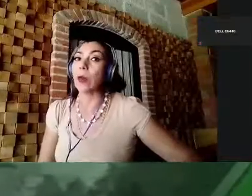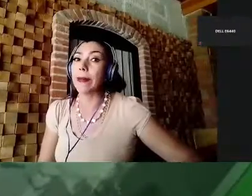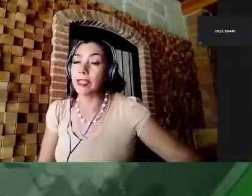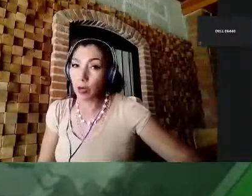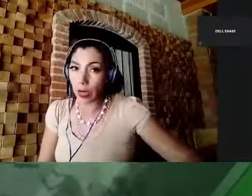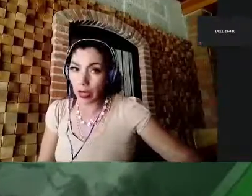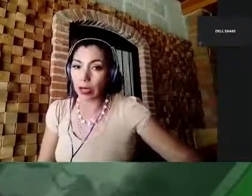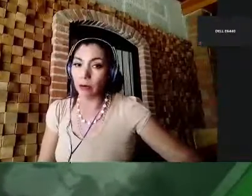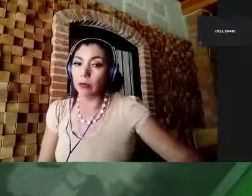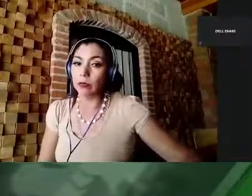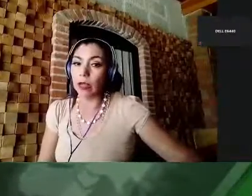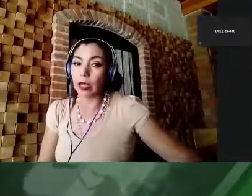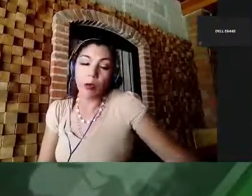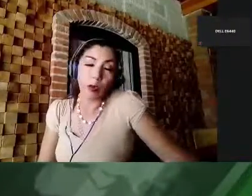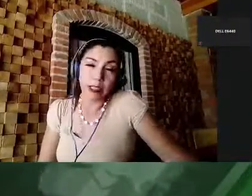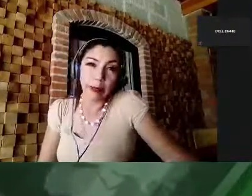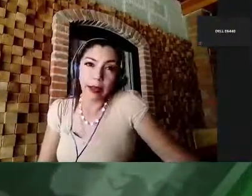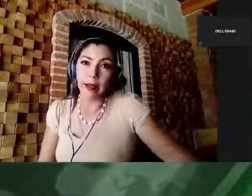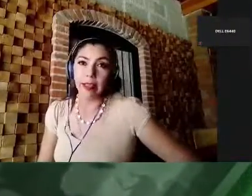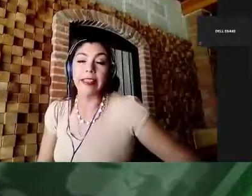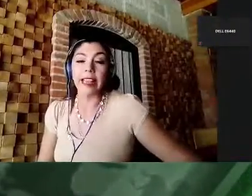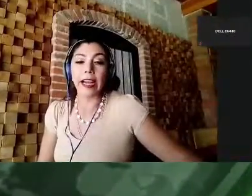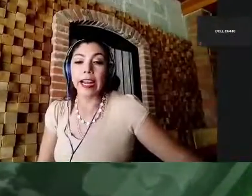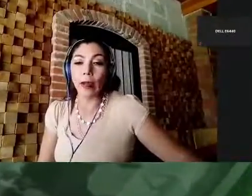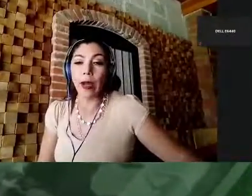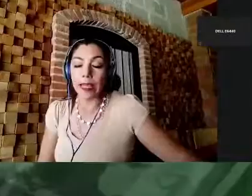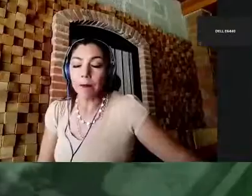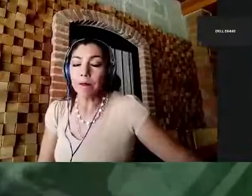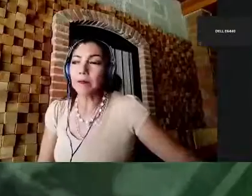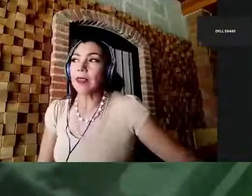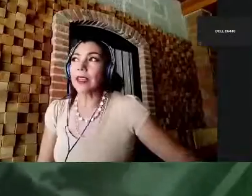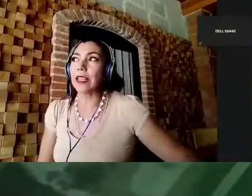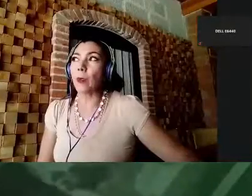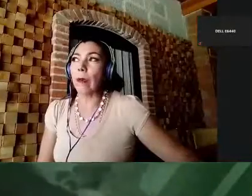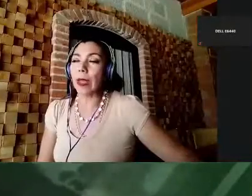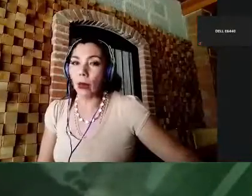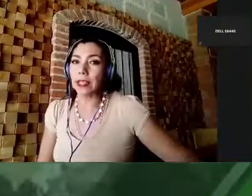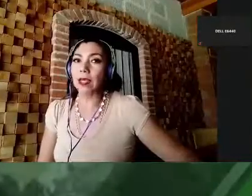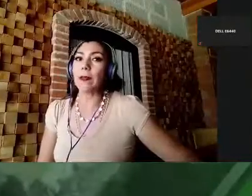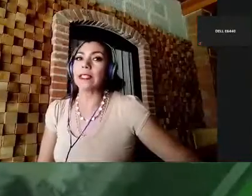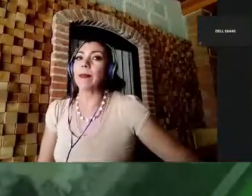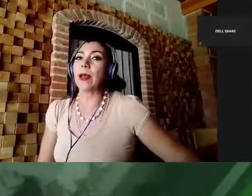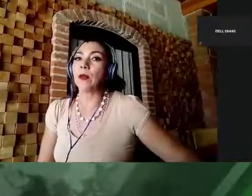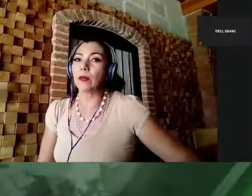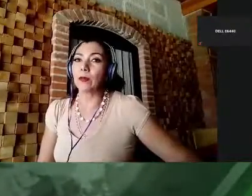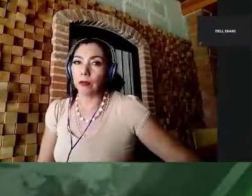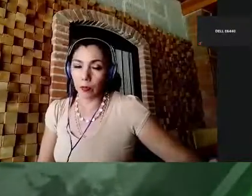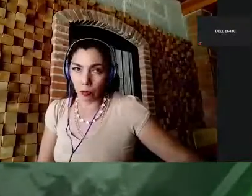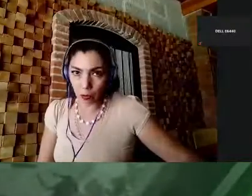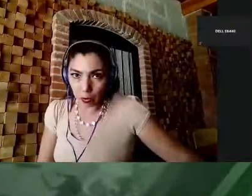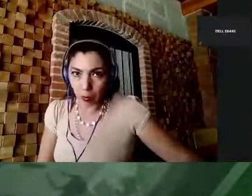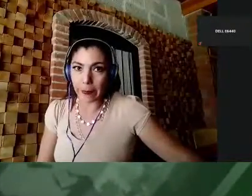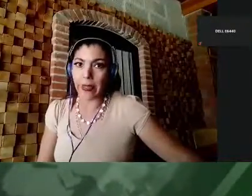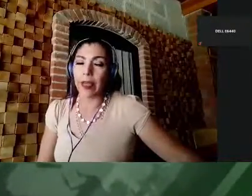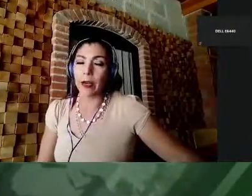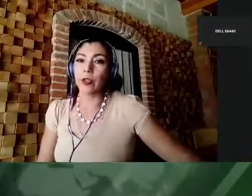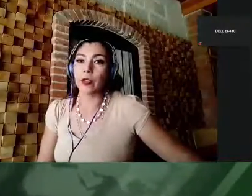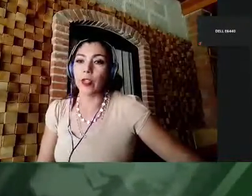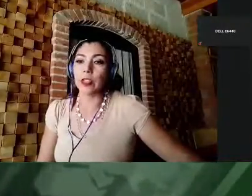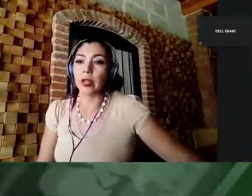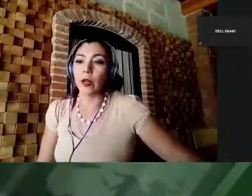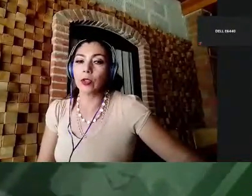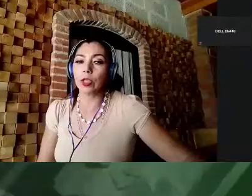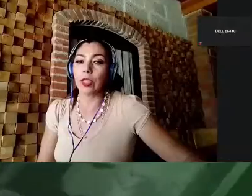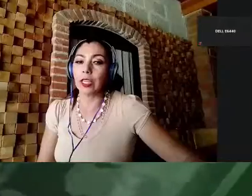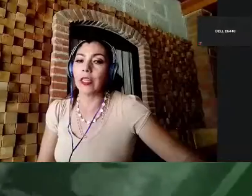mataron a una persona, a uno que estaba internado ahí. Y lo peor es que participaron unos compañeros,